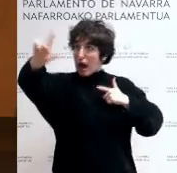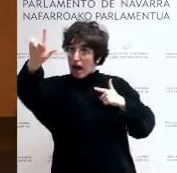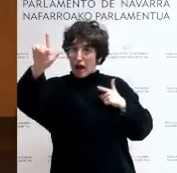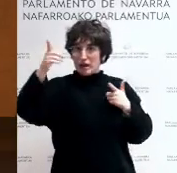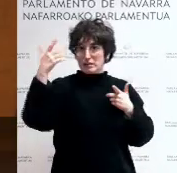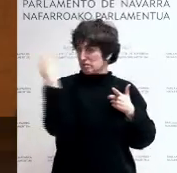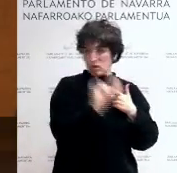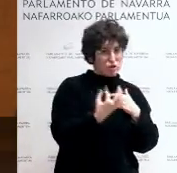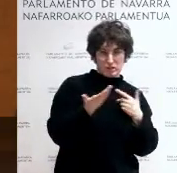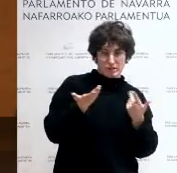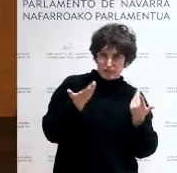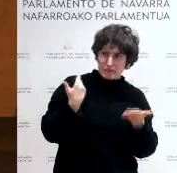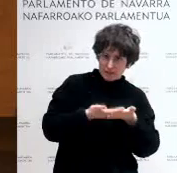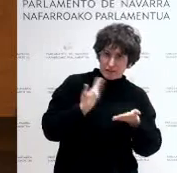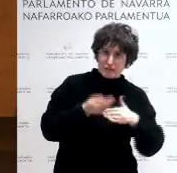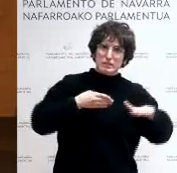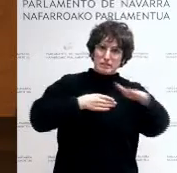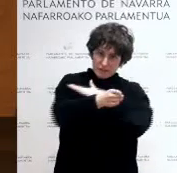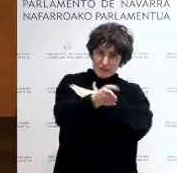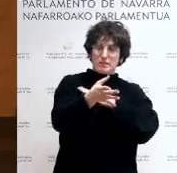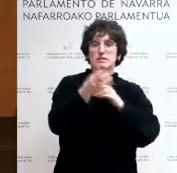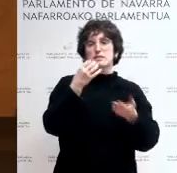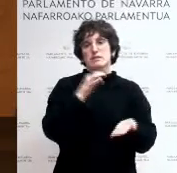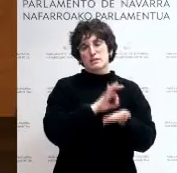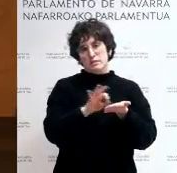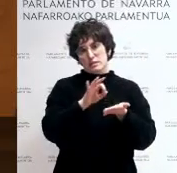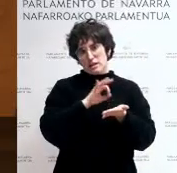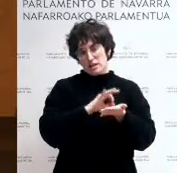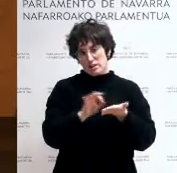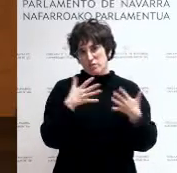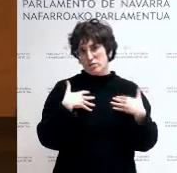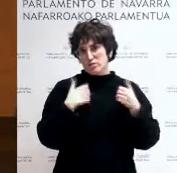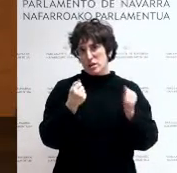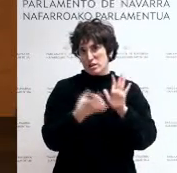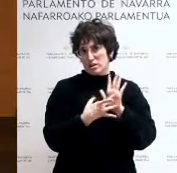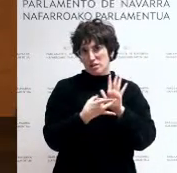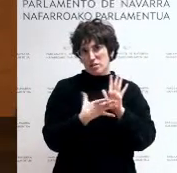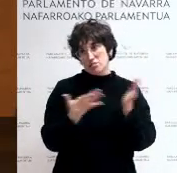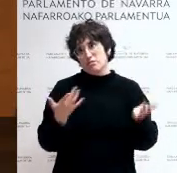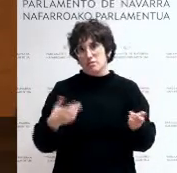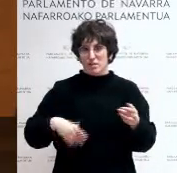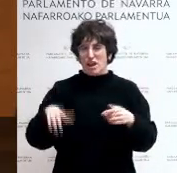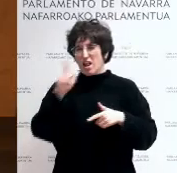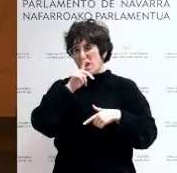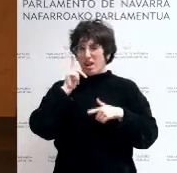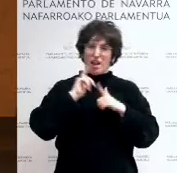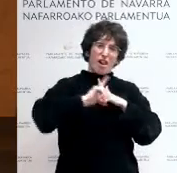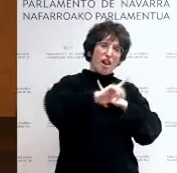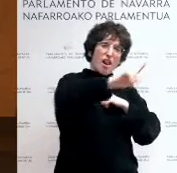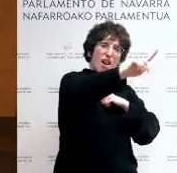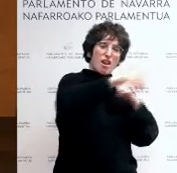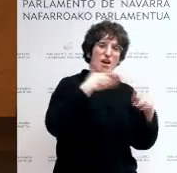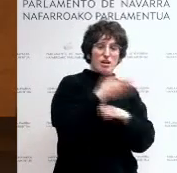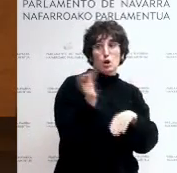a servicios sanitarios de calidad, sin tener que desplazarse cientos de kilómetros o esperar demoras injustificadas.